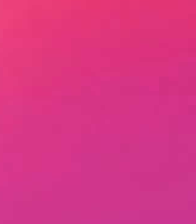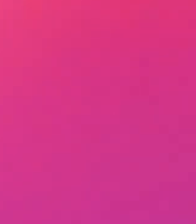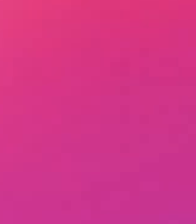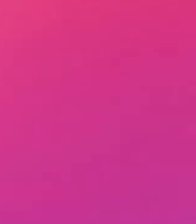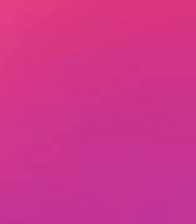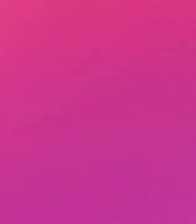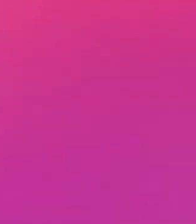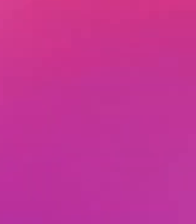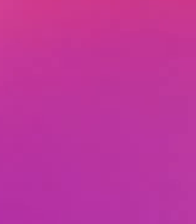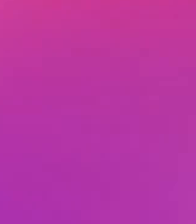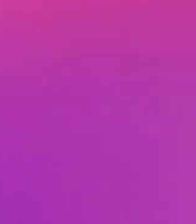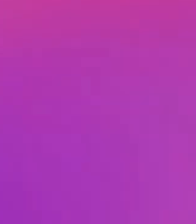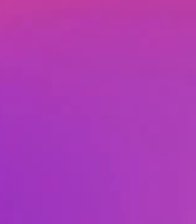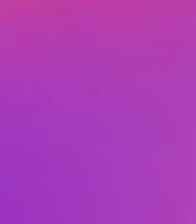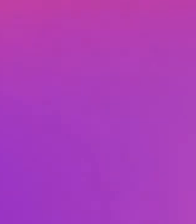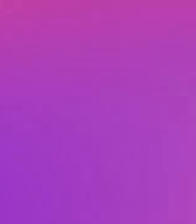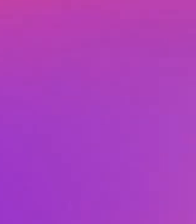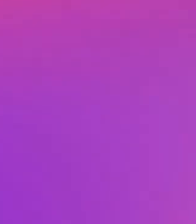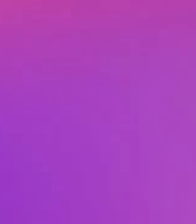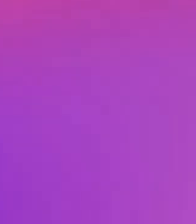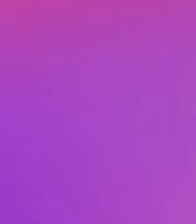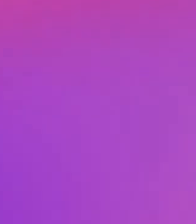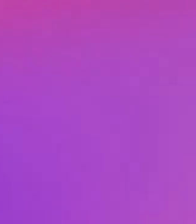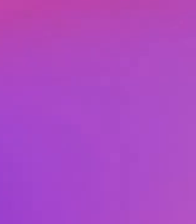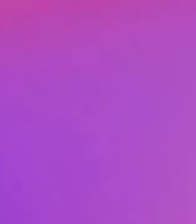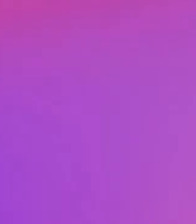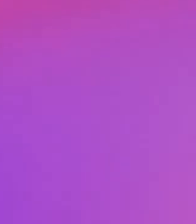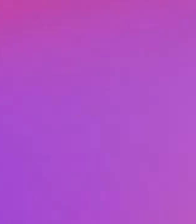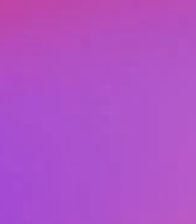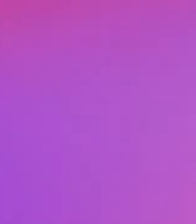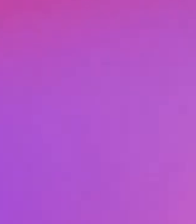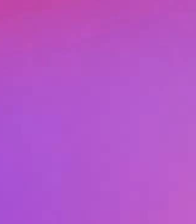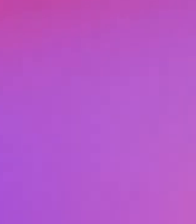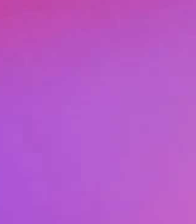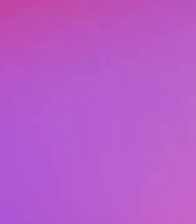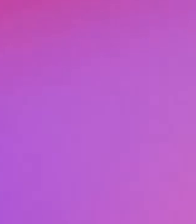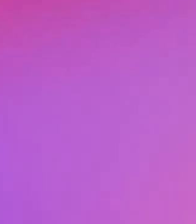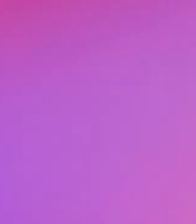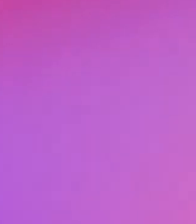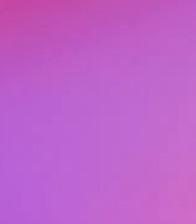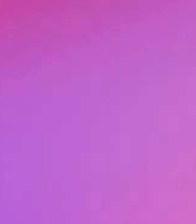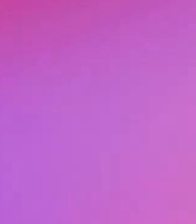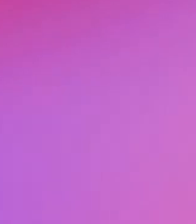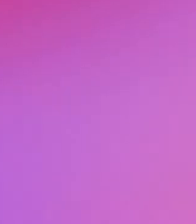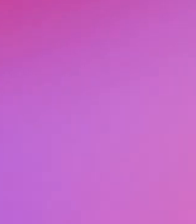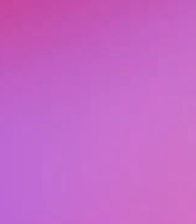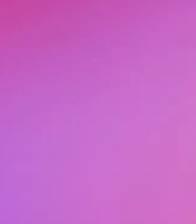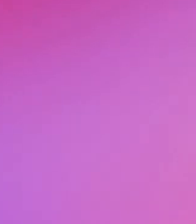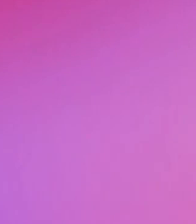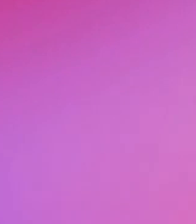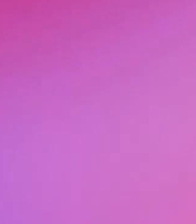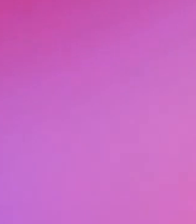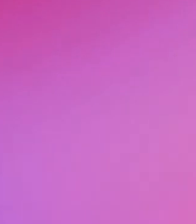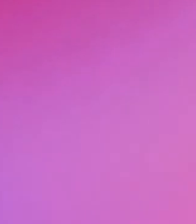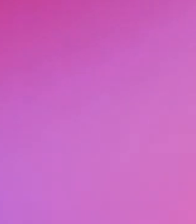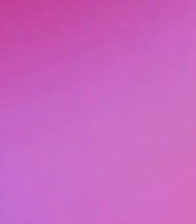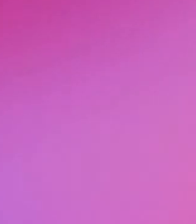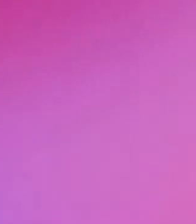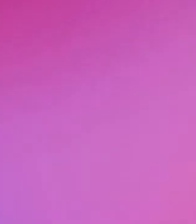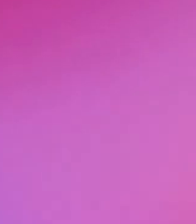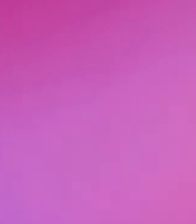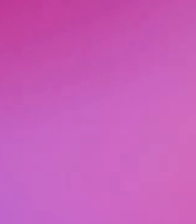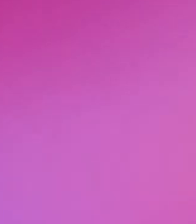También te invitamos a que consultes la plataforma nuevaescuelamexicana.cep.gov.mx.